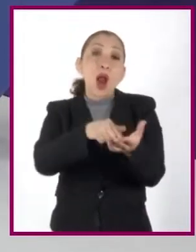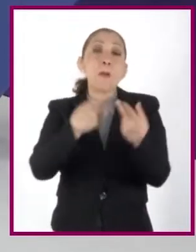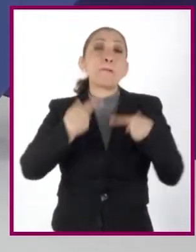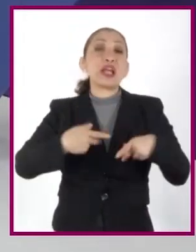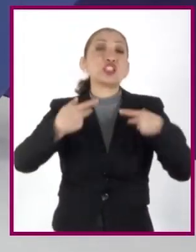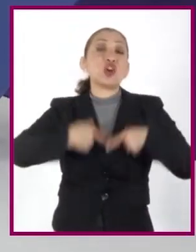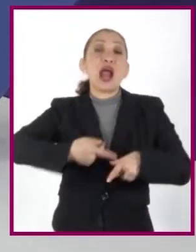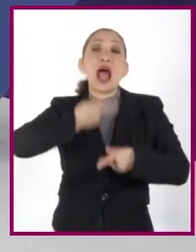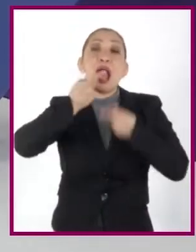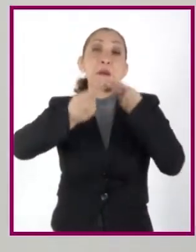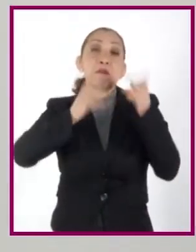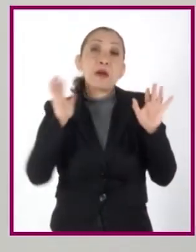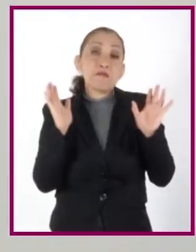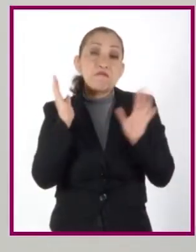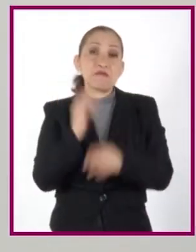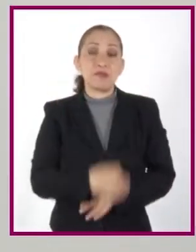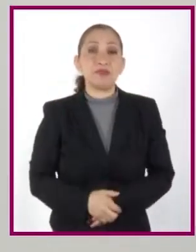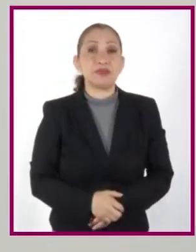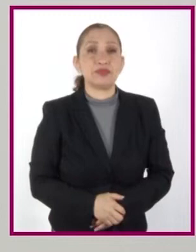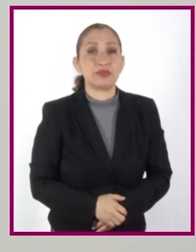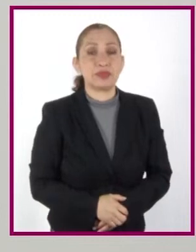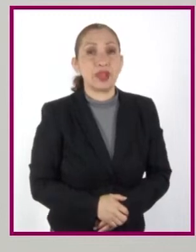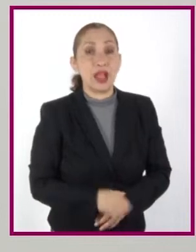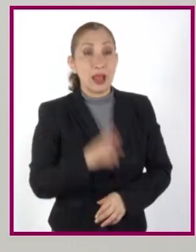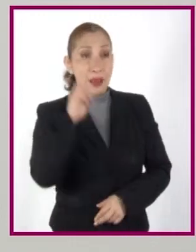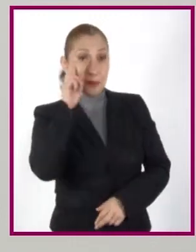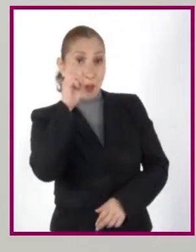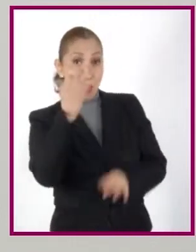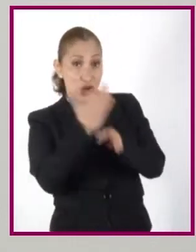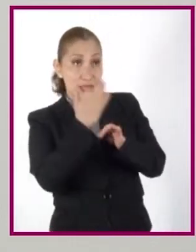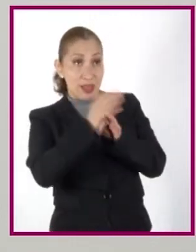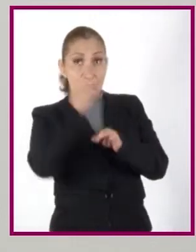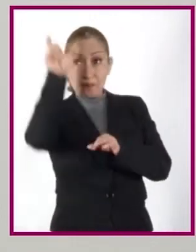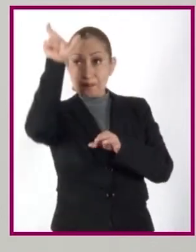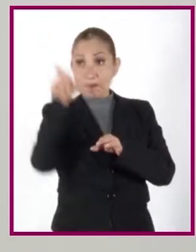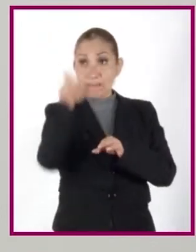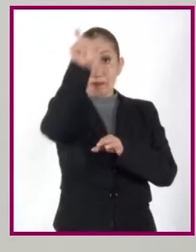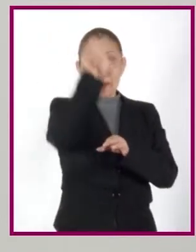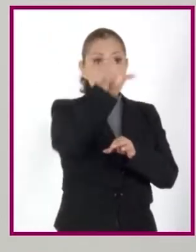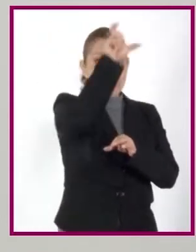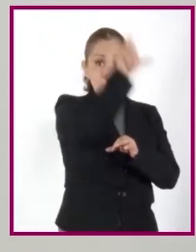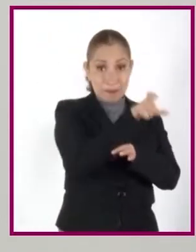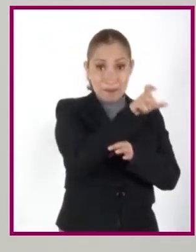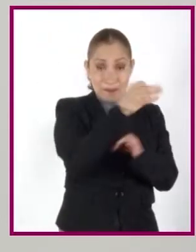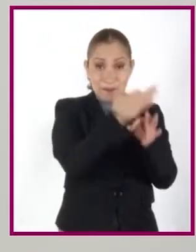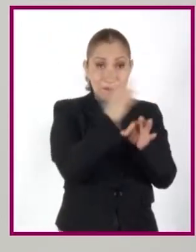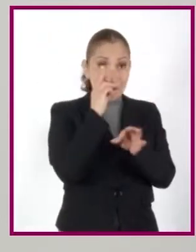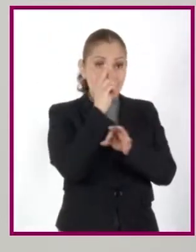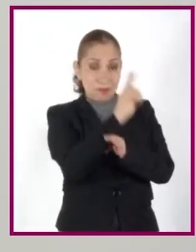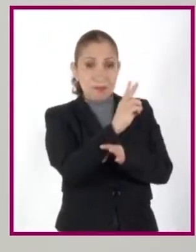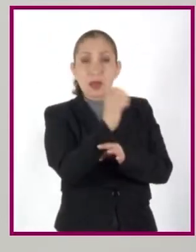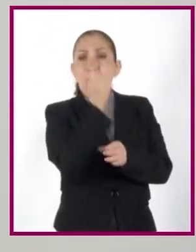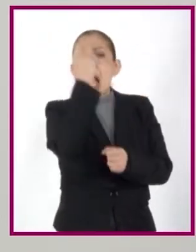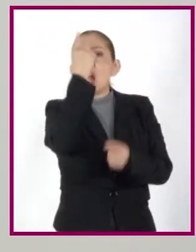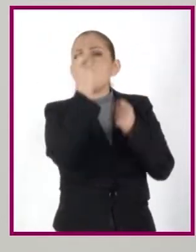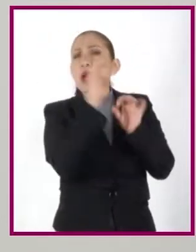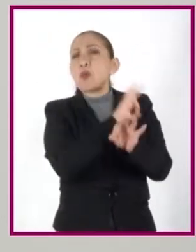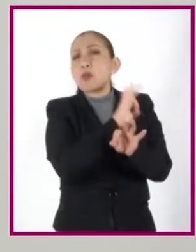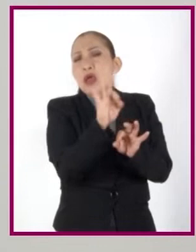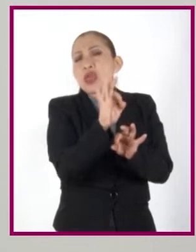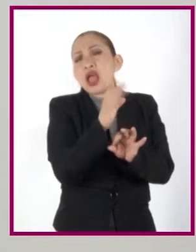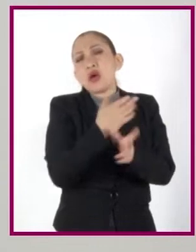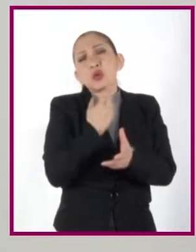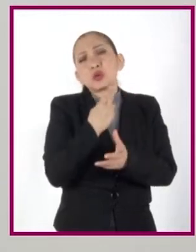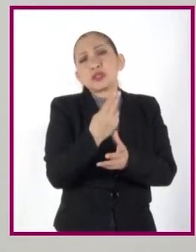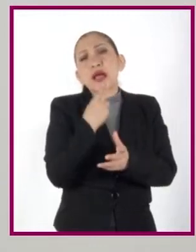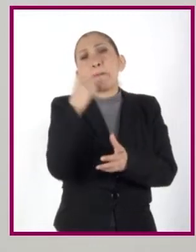que la transmiten. Los recursos gráficos que estamos ocupando, es decir, las tablas anteriores, solo son algunas de muchas